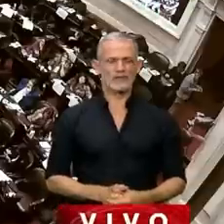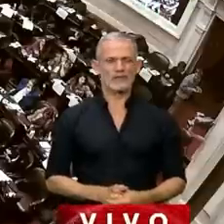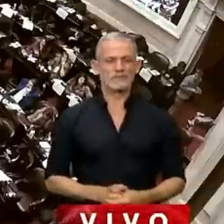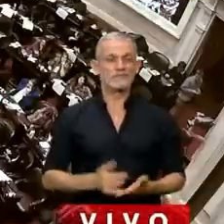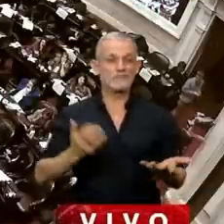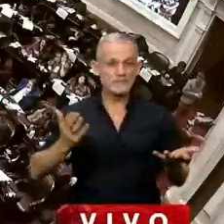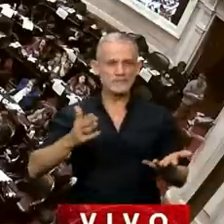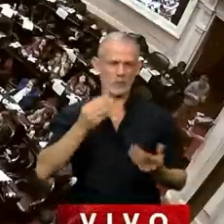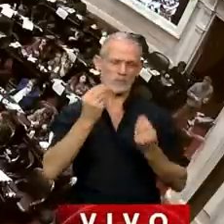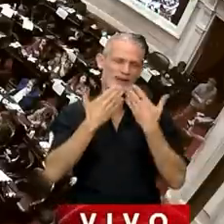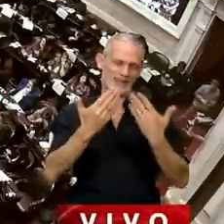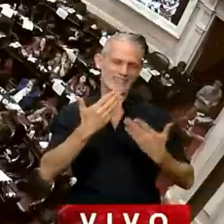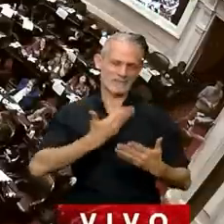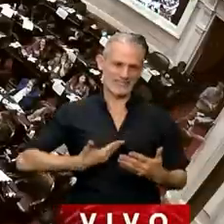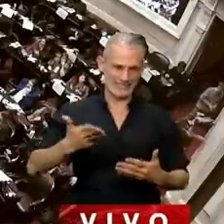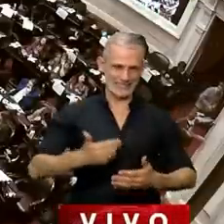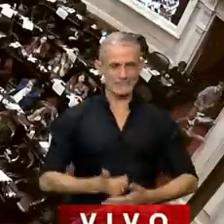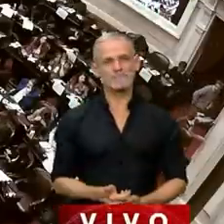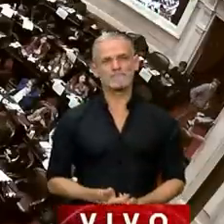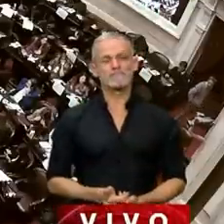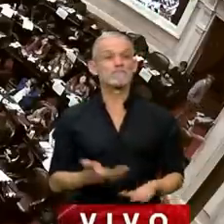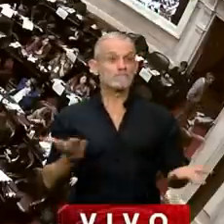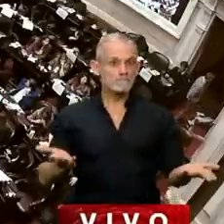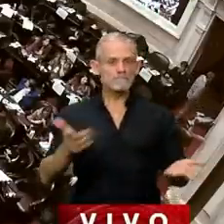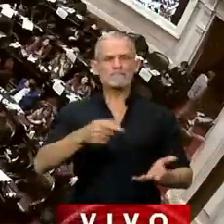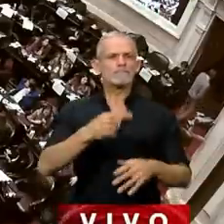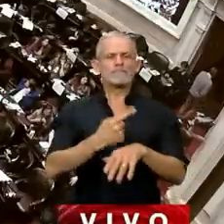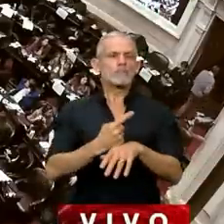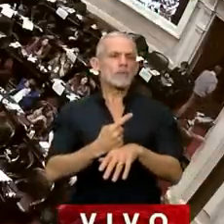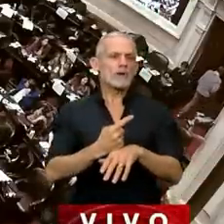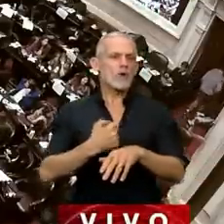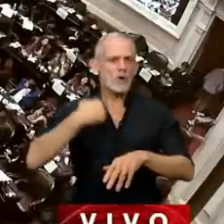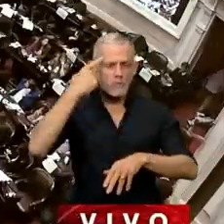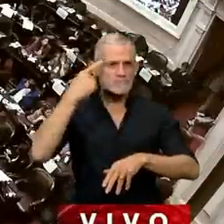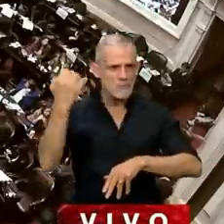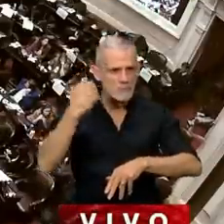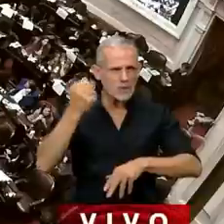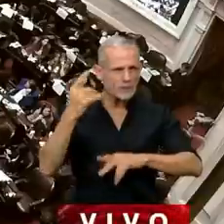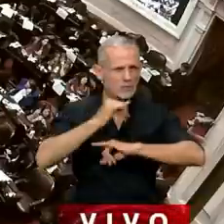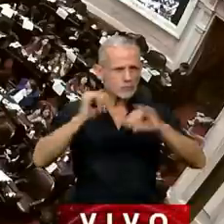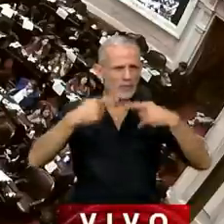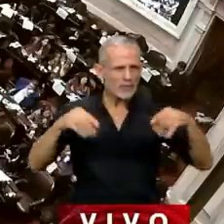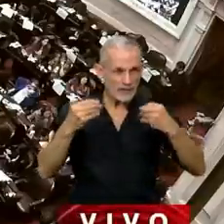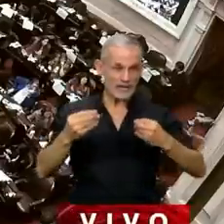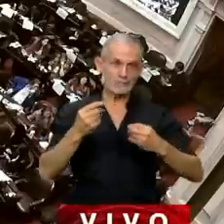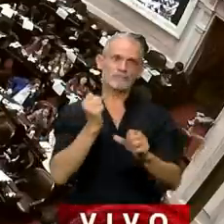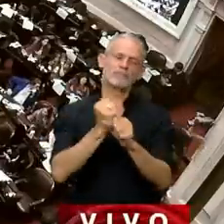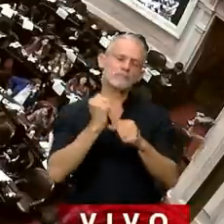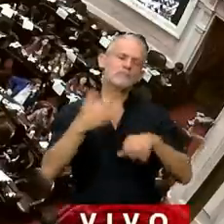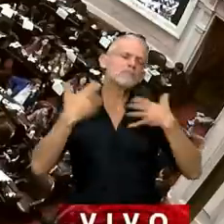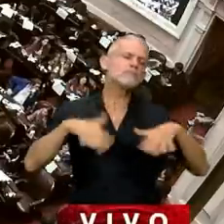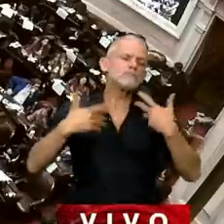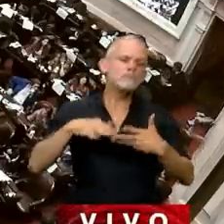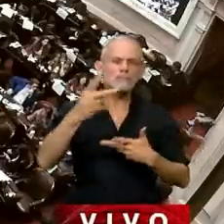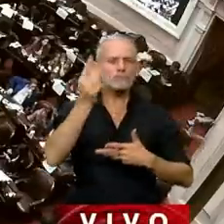Muchas gracias, señora Presidenta. Bueno, en principio me parece importante destacar la tarea y el trabajo